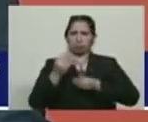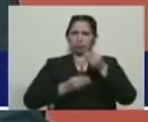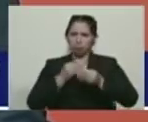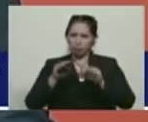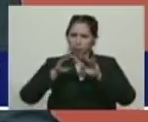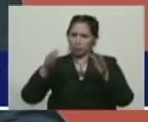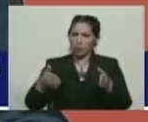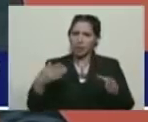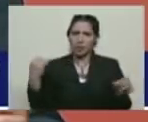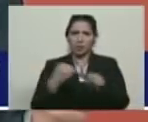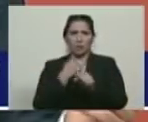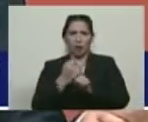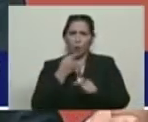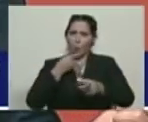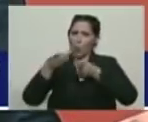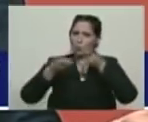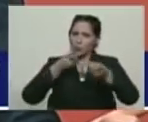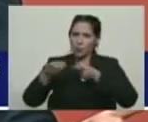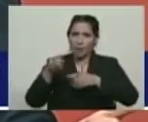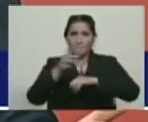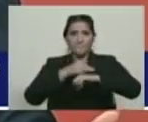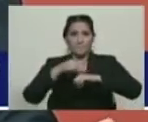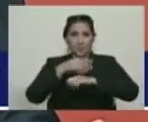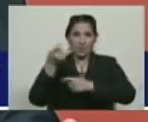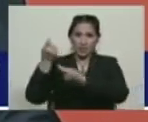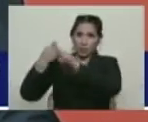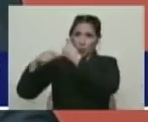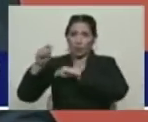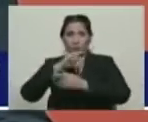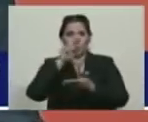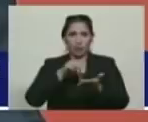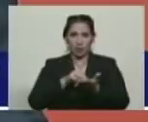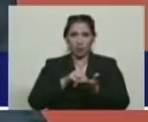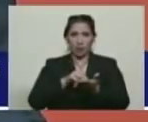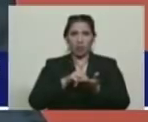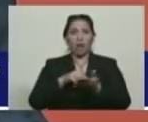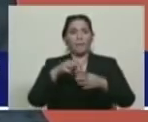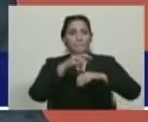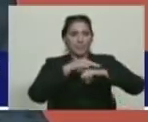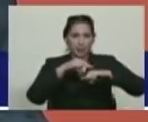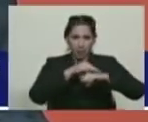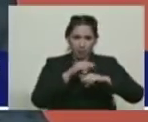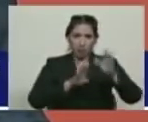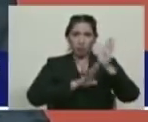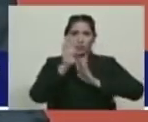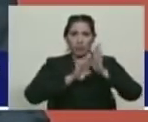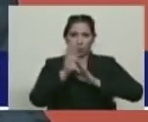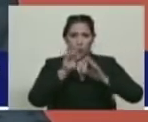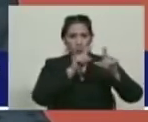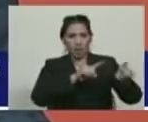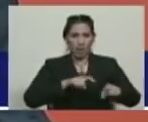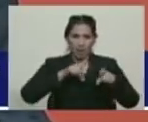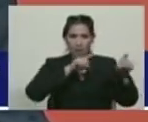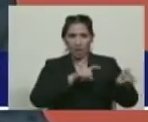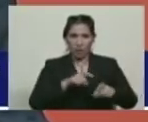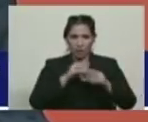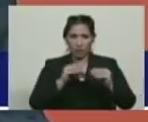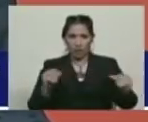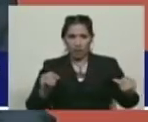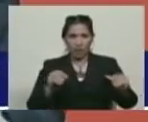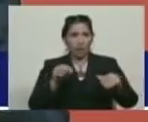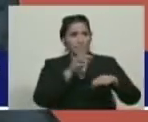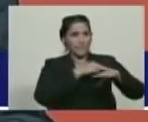inclusive el ministerio de comercio nacional el ministerio de desarrollo agrario y tierras el ministerio de